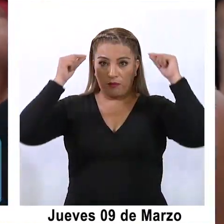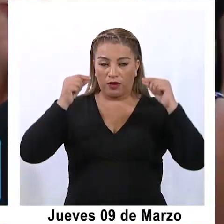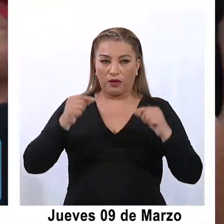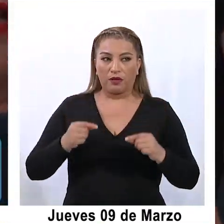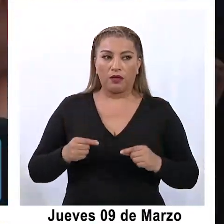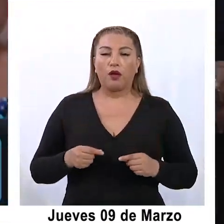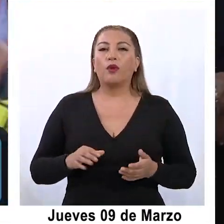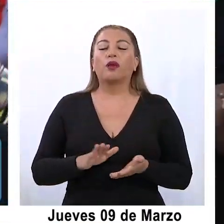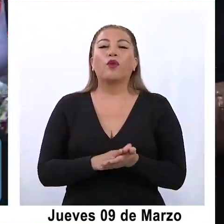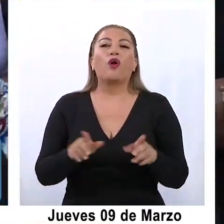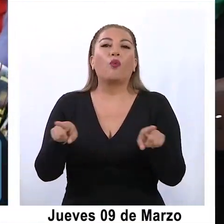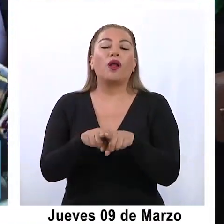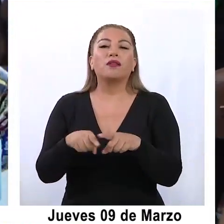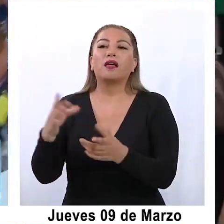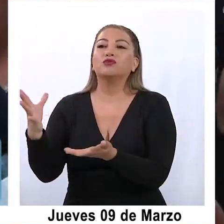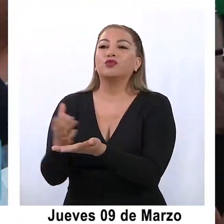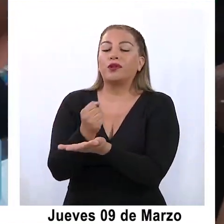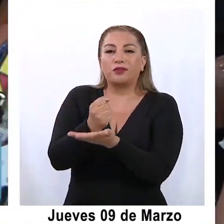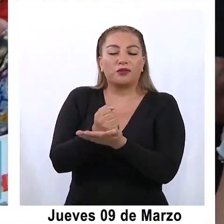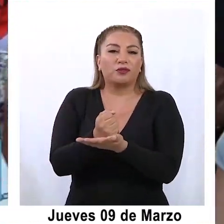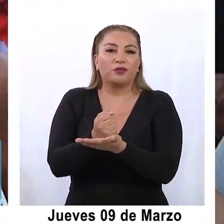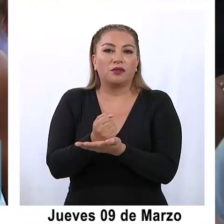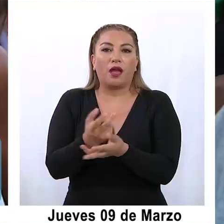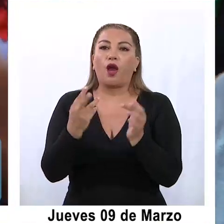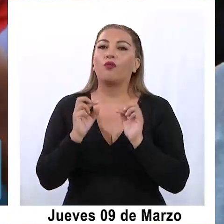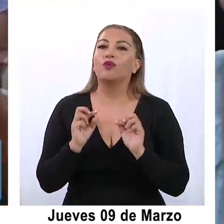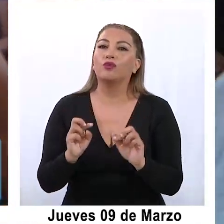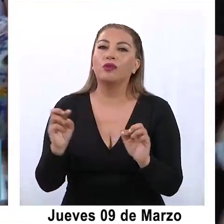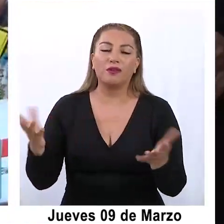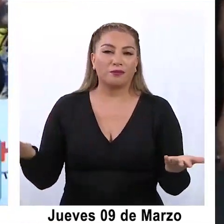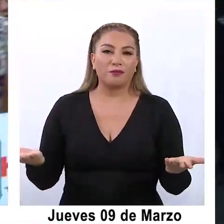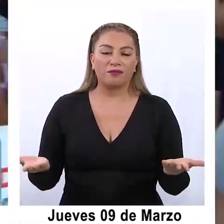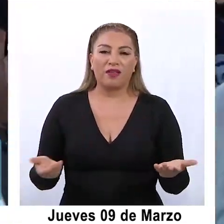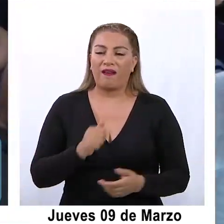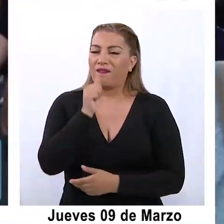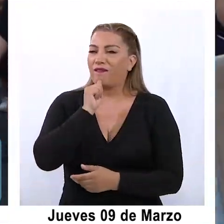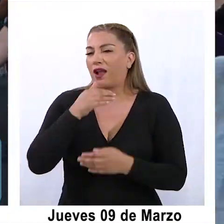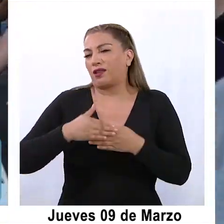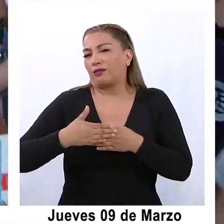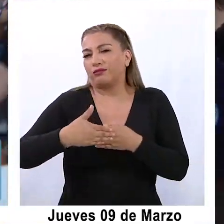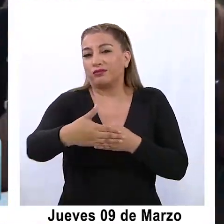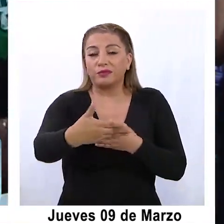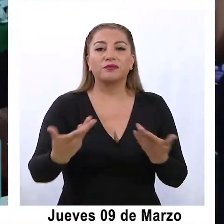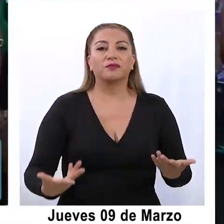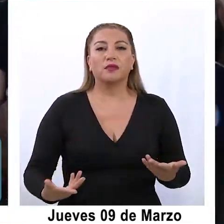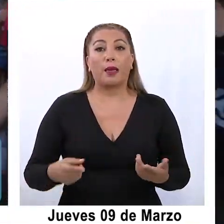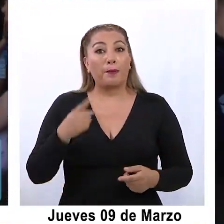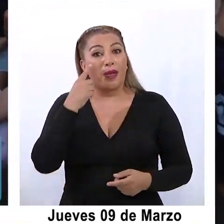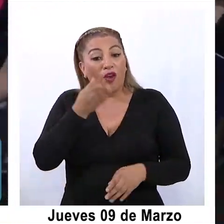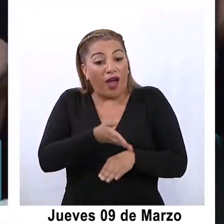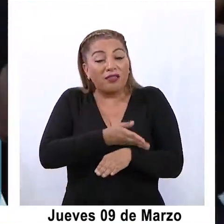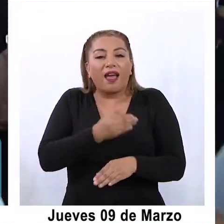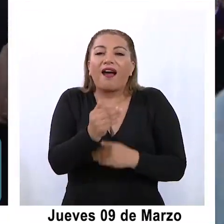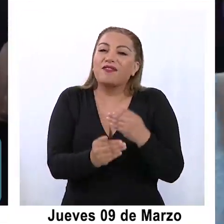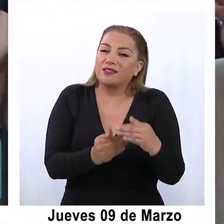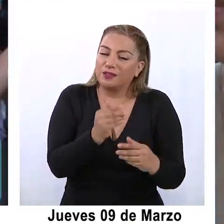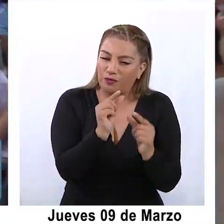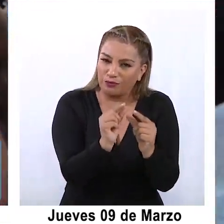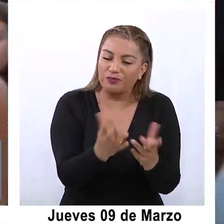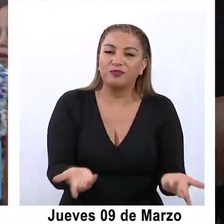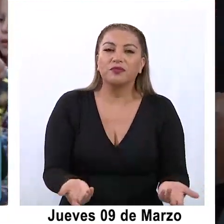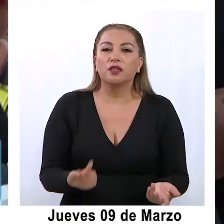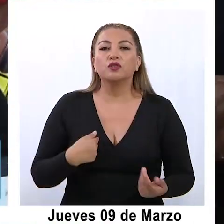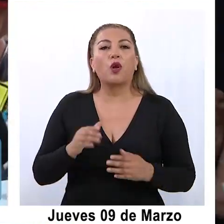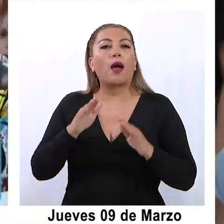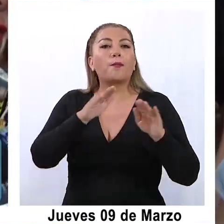igualdad de los sueldos, la igualdad de las oportunidades. Falta mucho, pero se ha avanzado bastante. Así